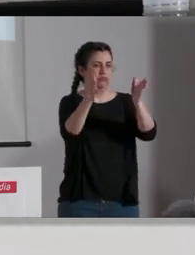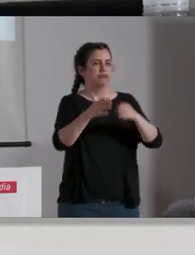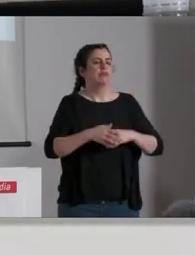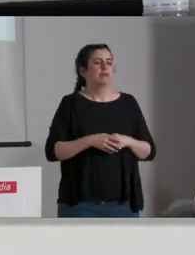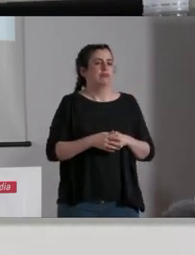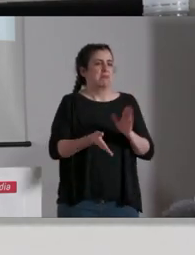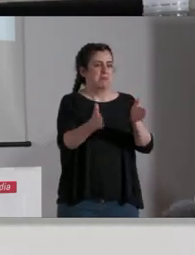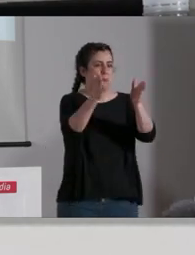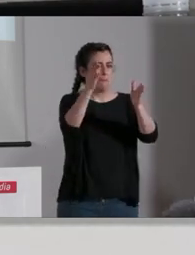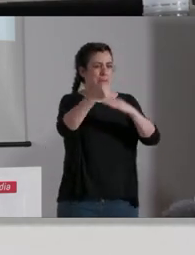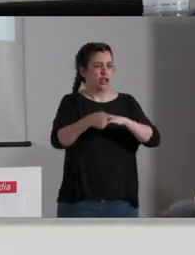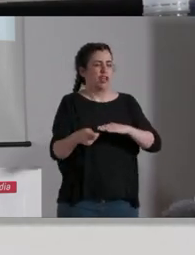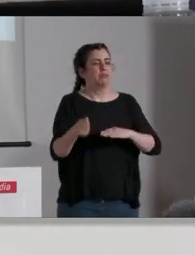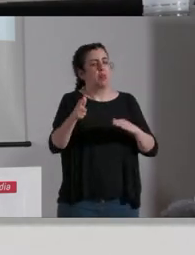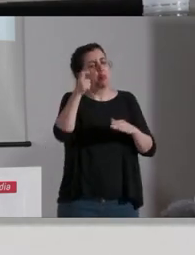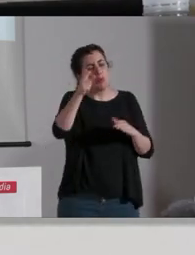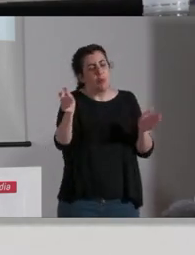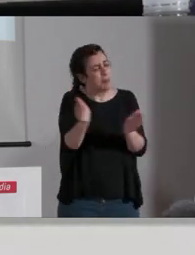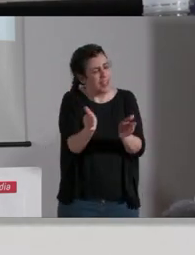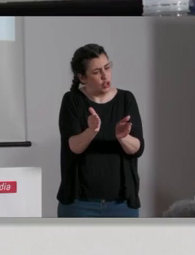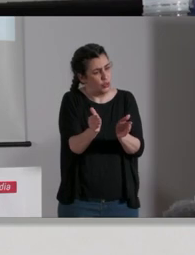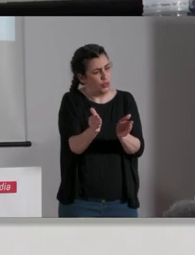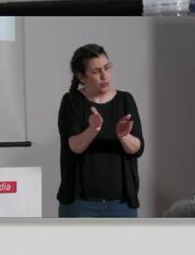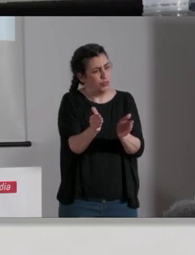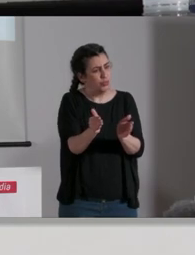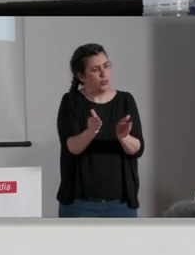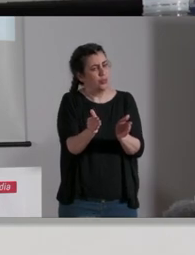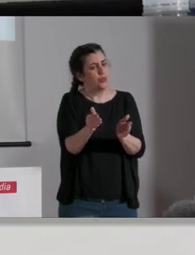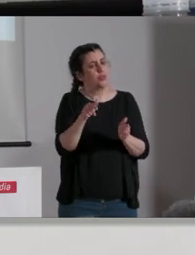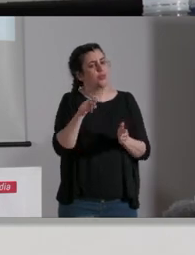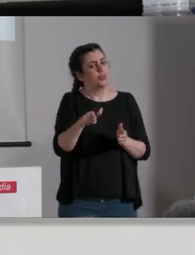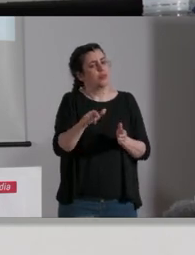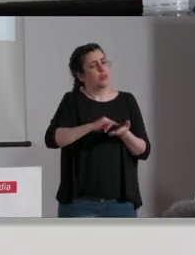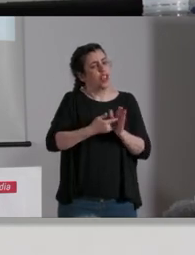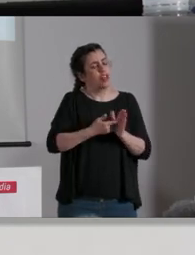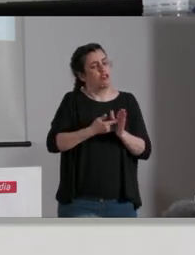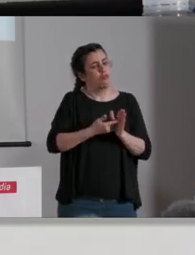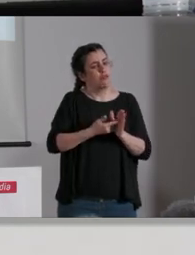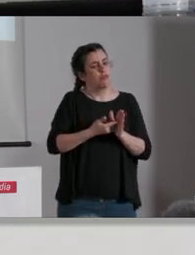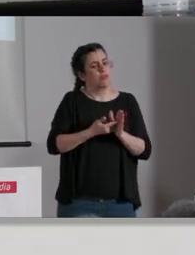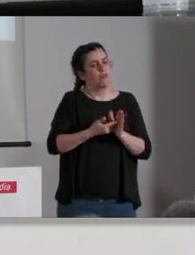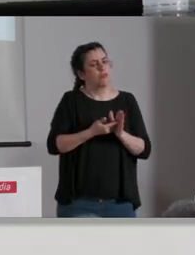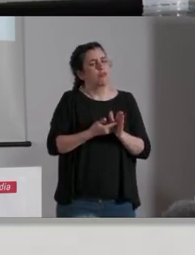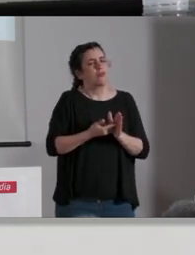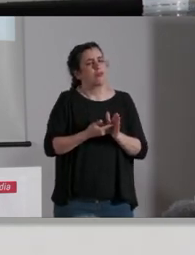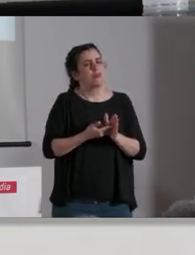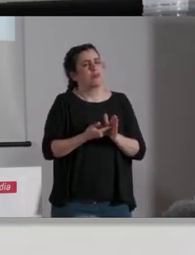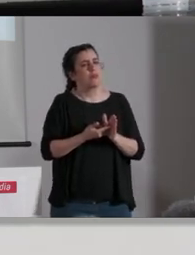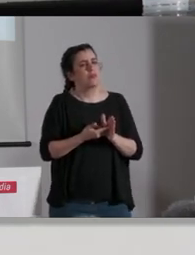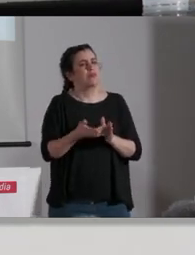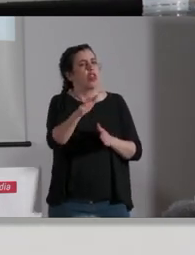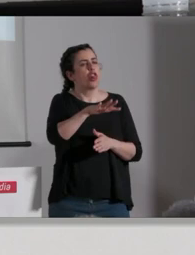poco qué es nuestro proyecto, ¿no? Nuestro proyecto está ubicado en lo que era un